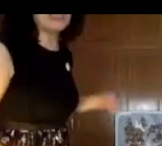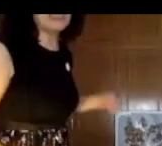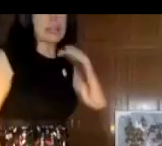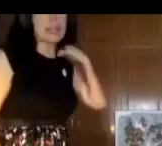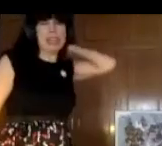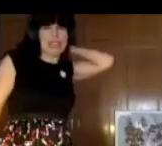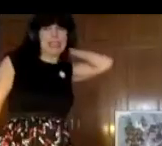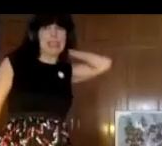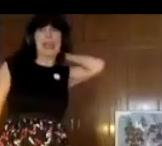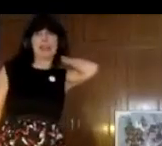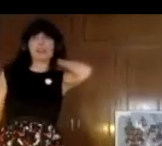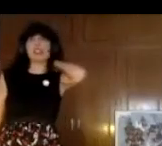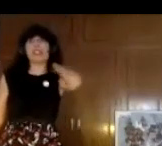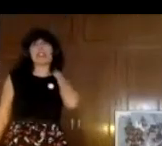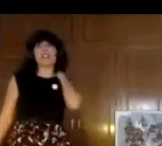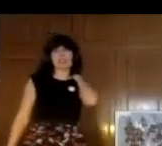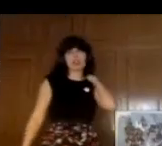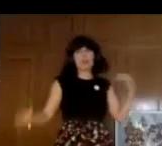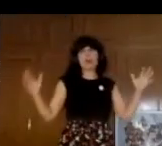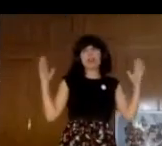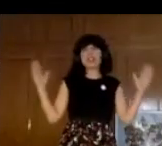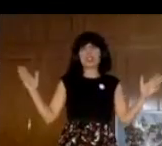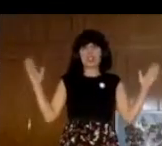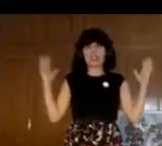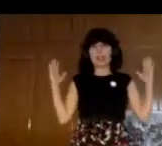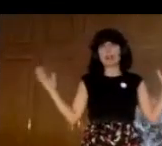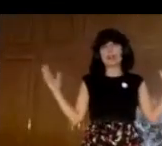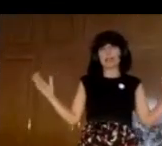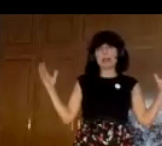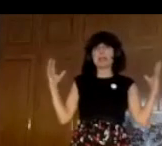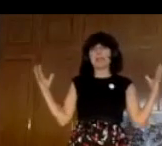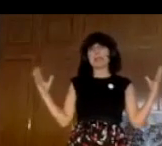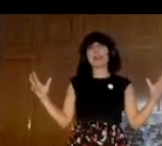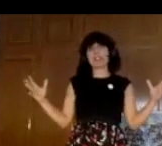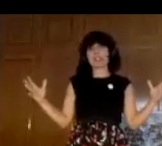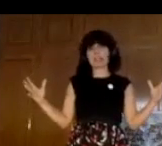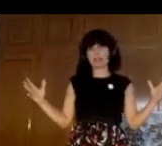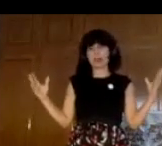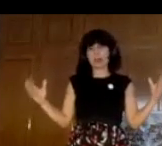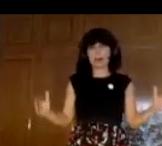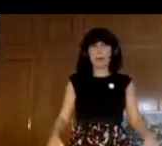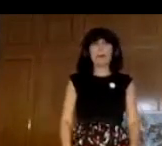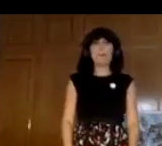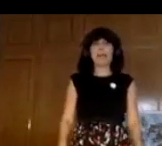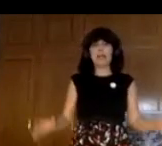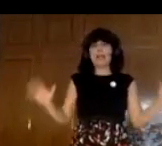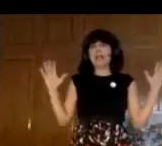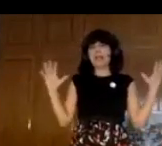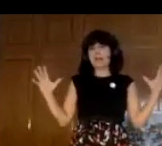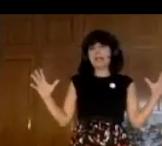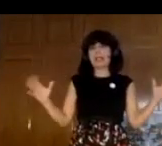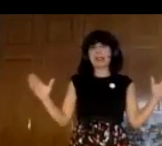una narrativa que llegue a los indecisos. Porque nosotros, la nueva narrativa es para llegar a los indecisos, ¿de acuerdo? Vale,